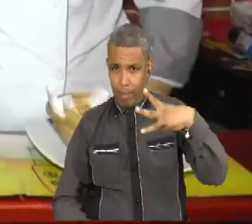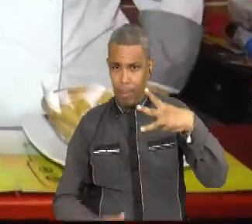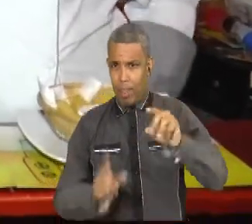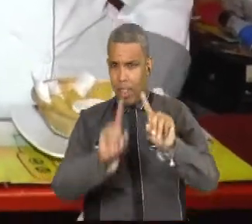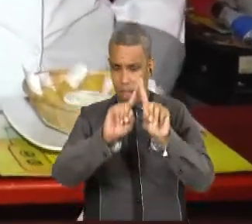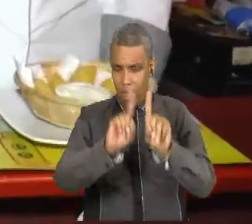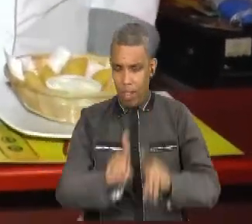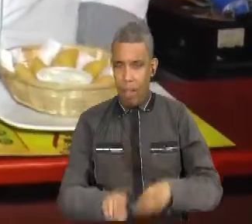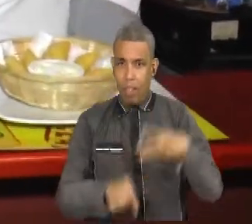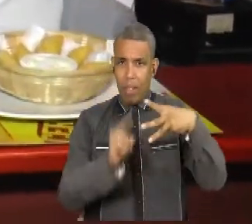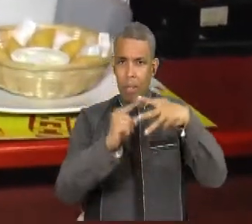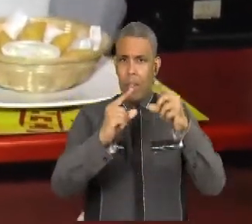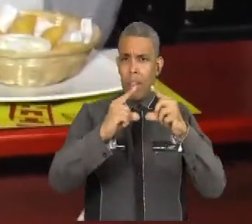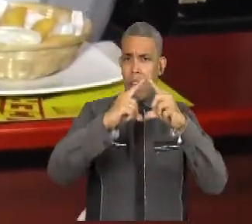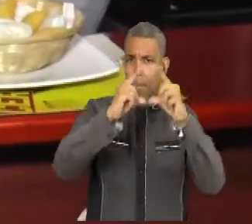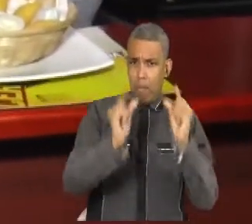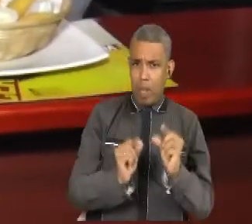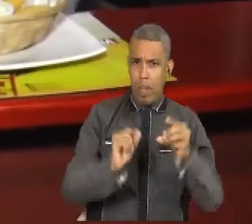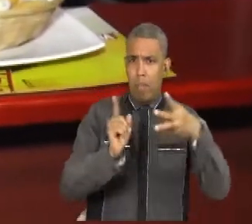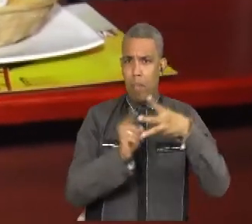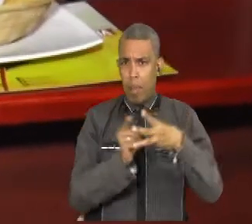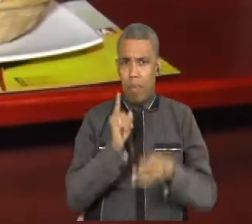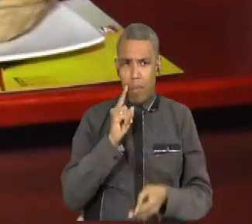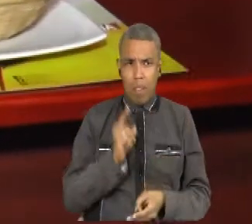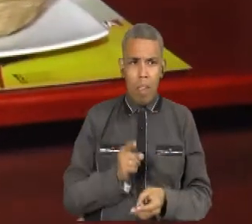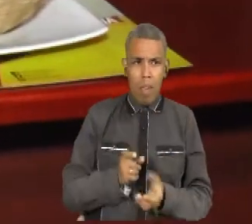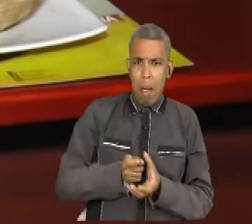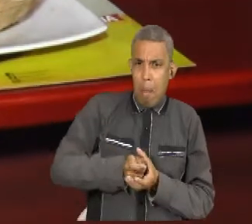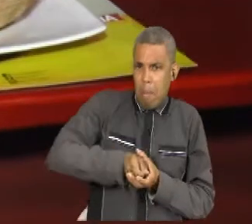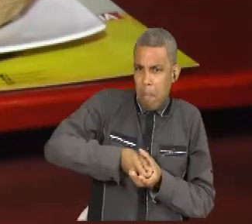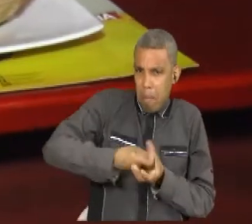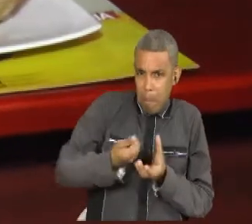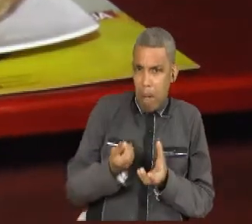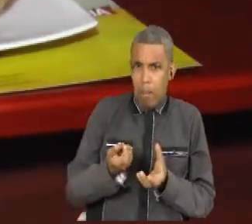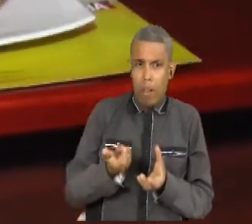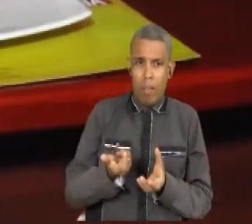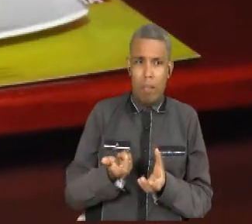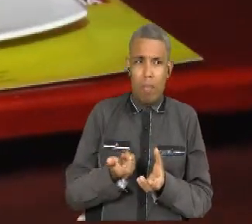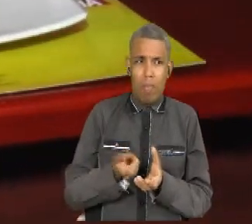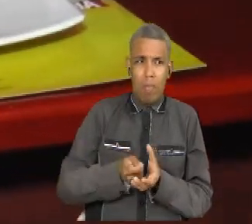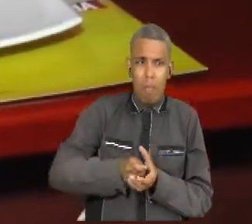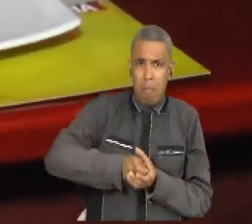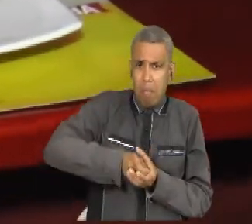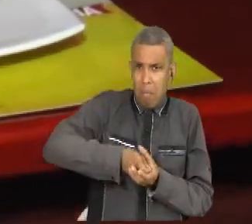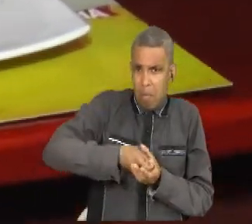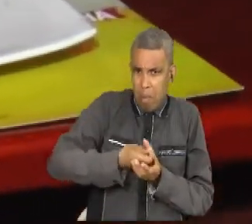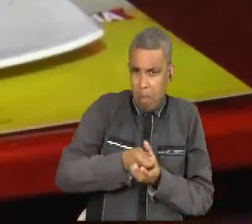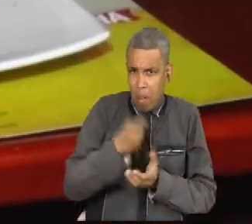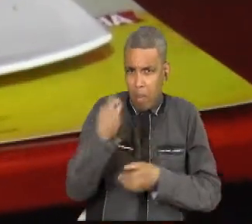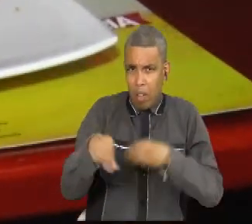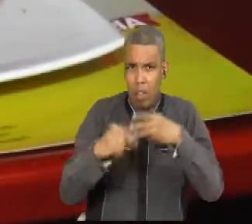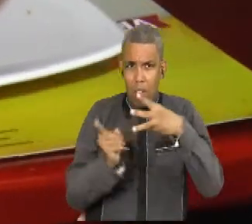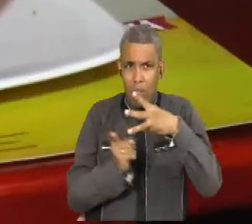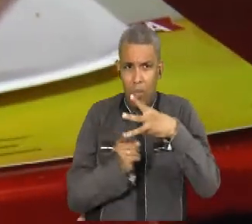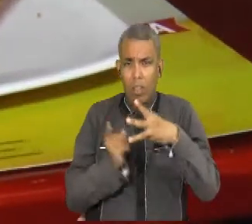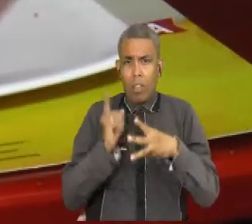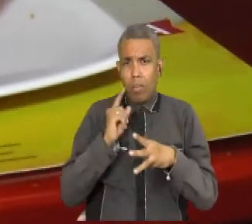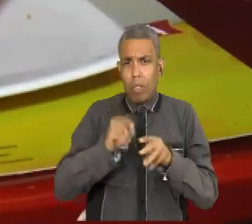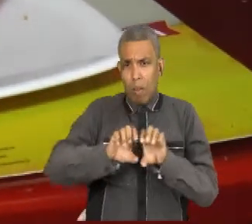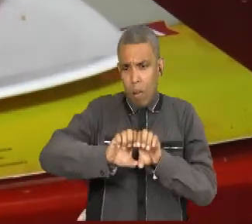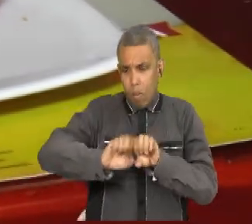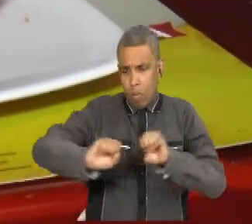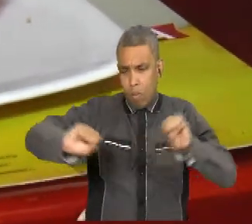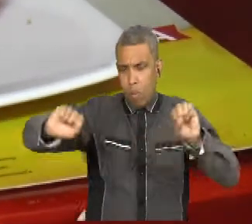tenemos empanaditas, casquitos de papa y choricitos. Nuestras empanaditas manejamos dos tipos, empanaditas de